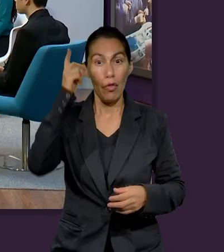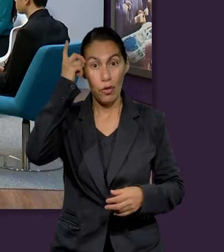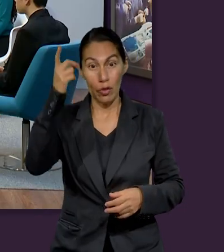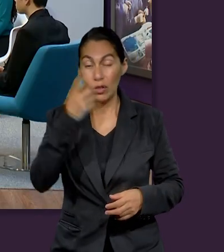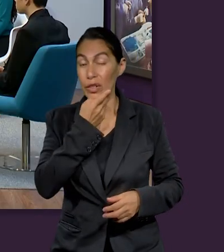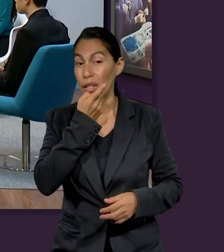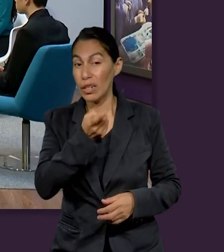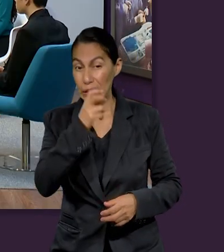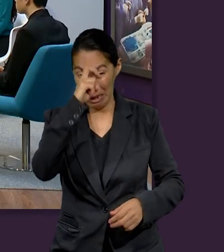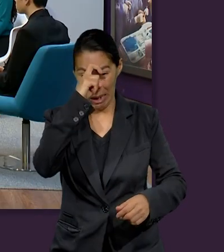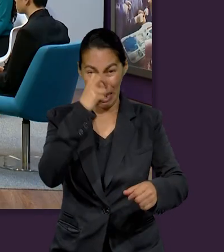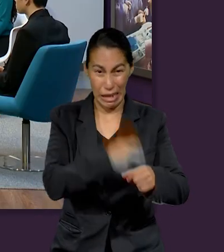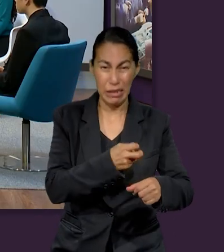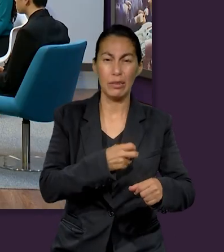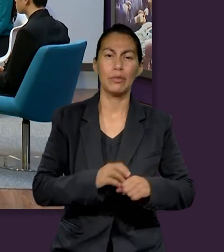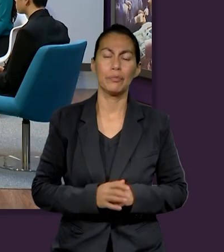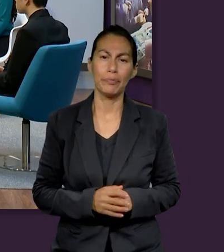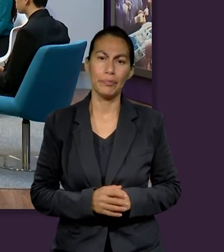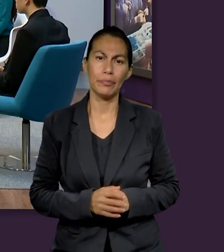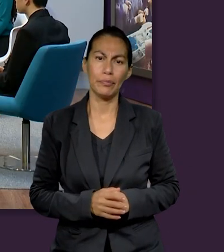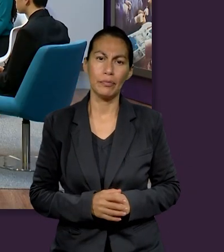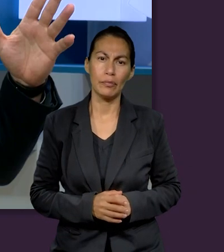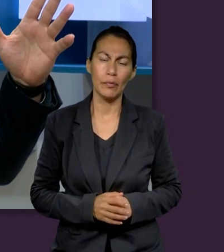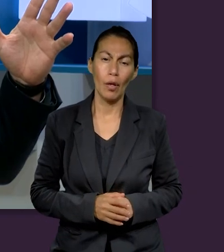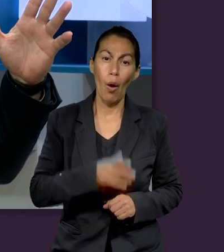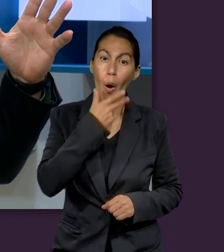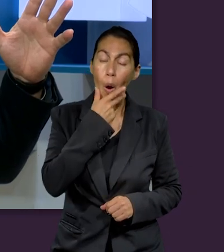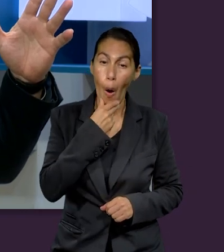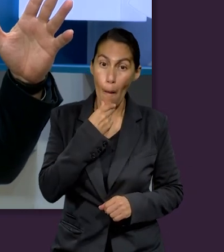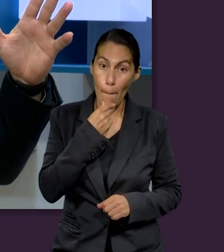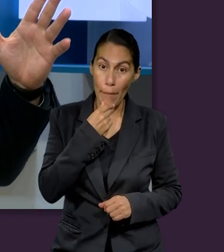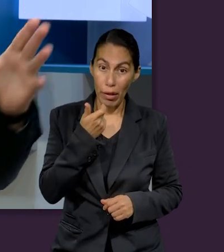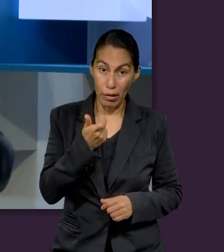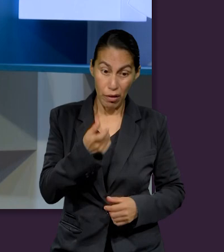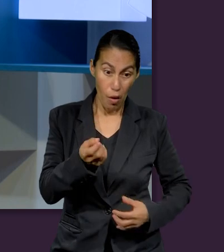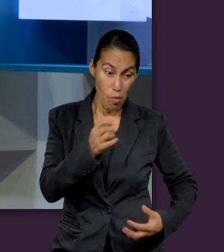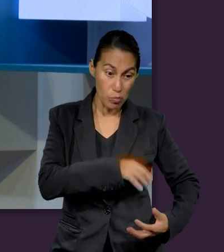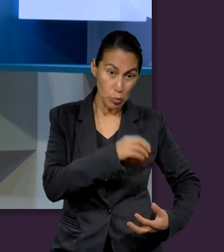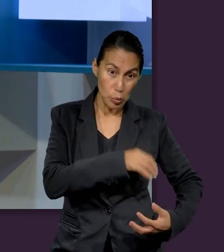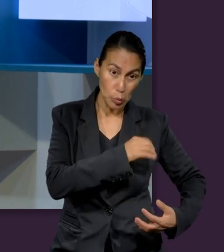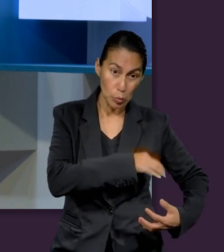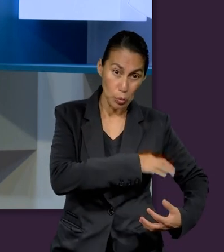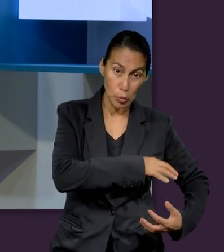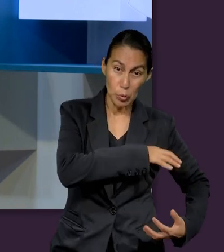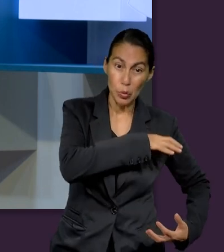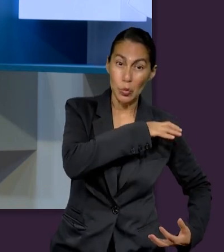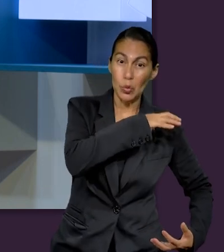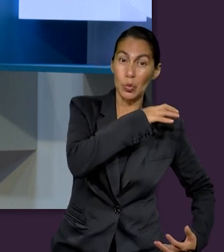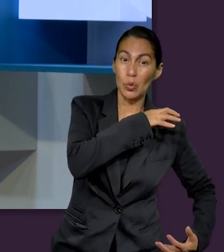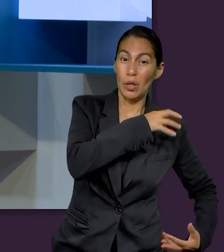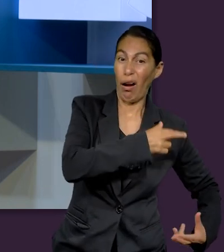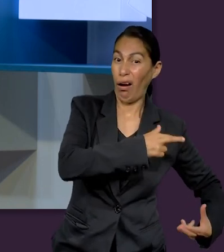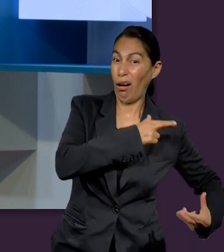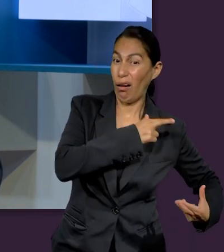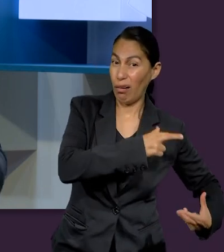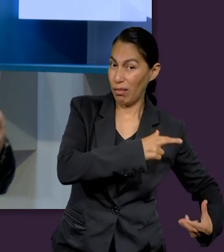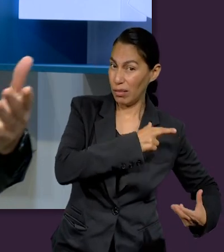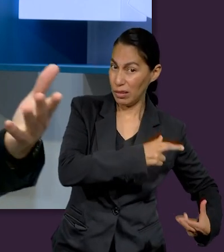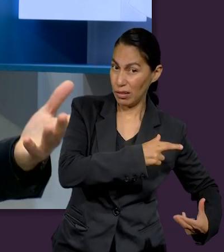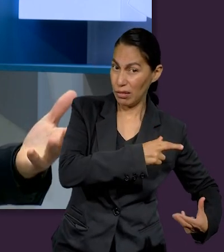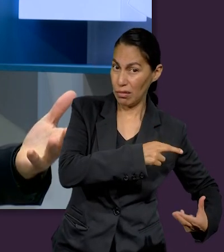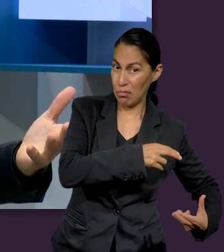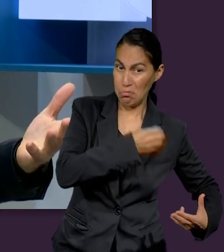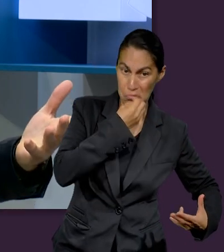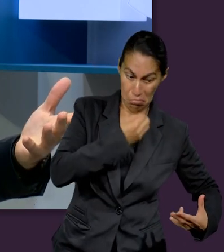acumuló hasta tener una riqueza prácticamente próspera pero no se